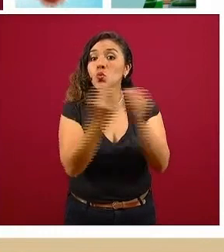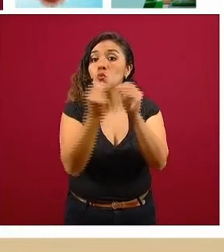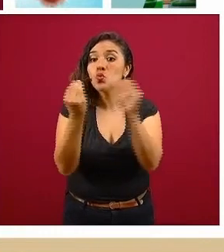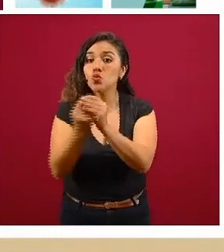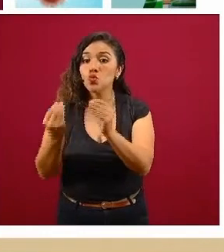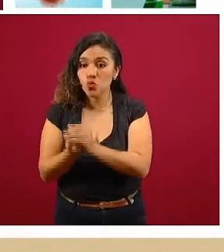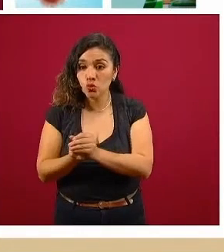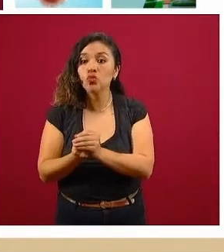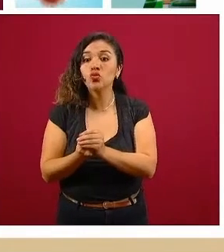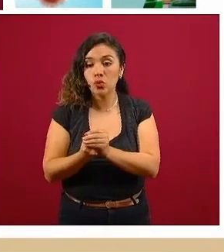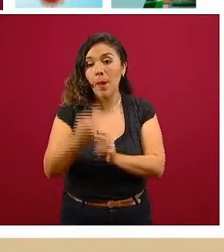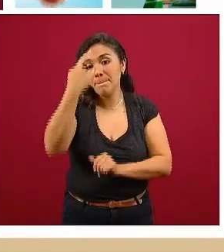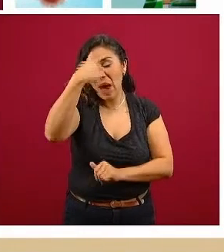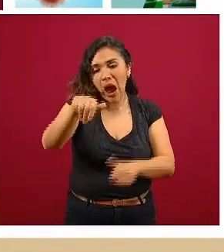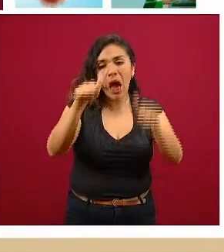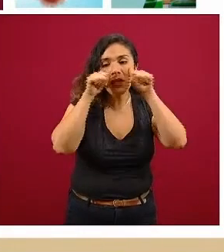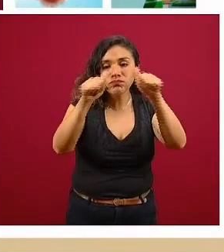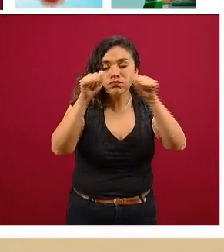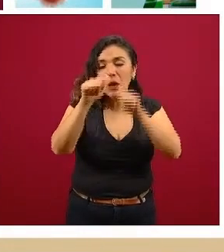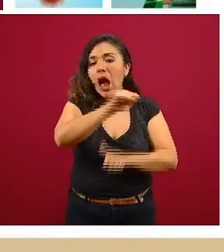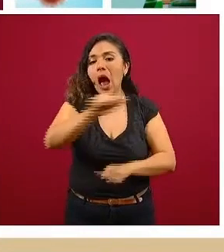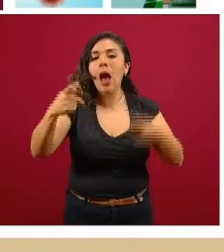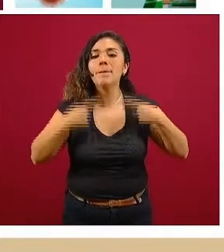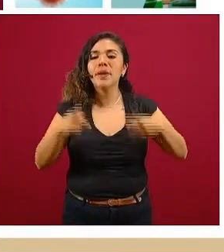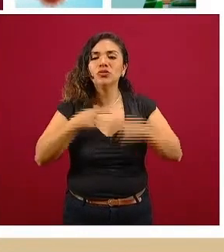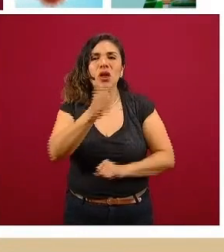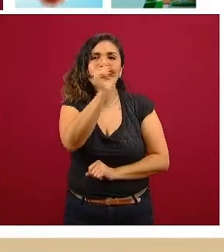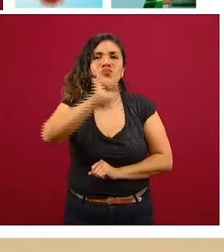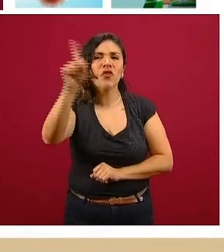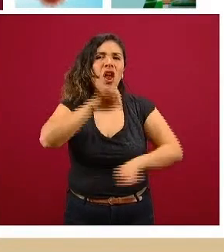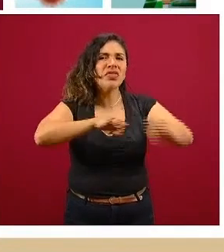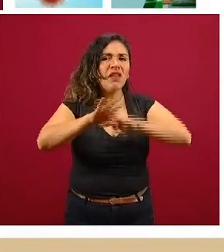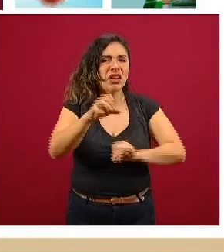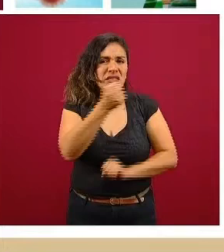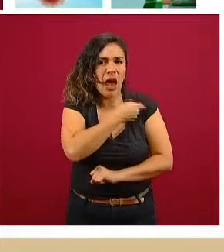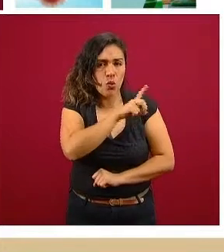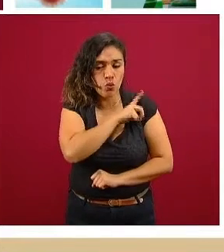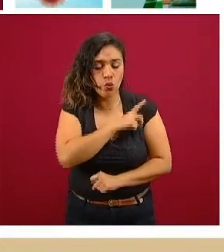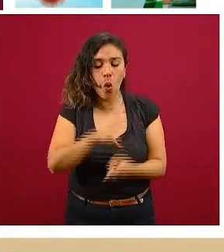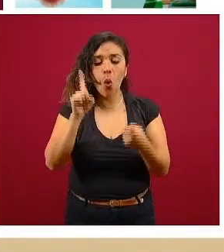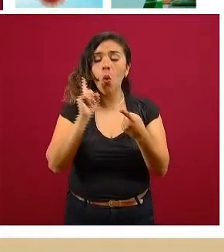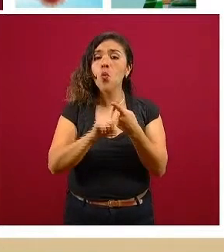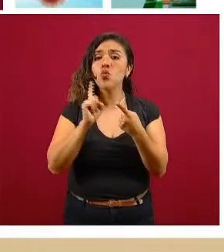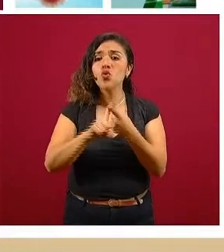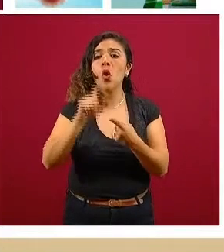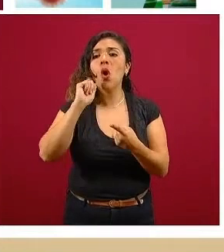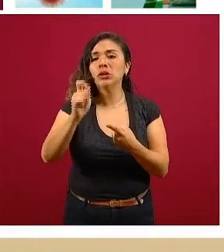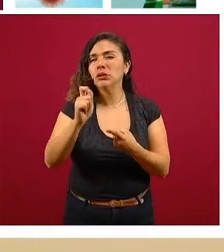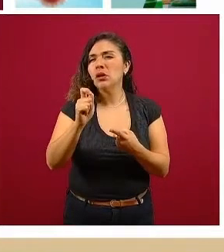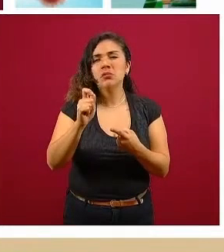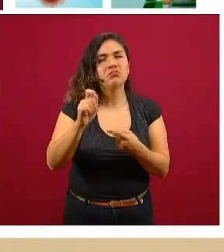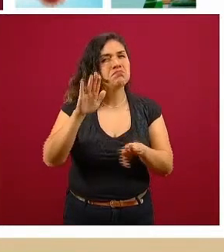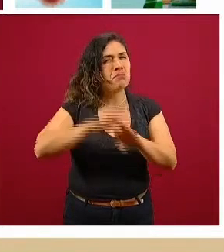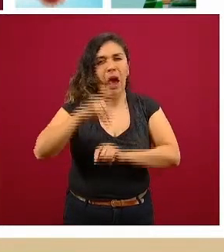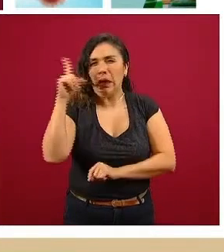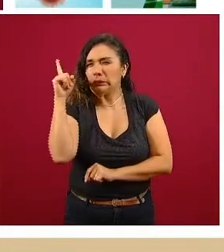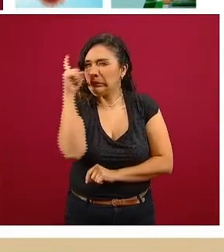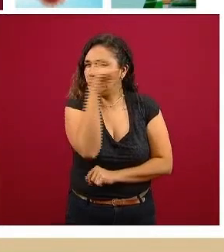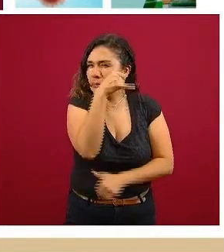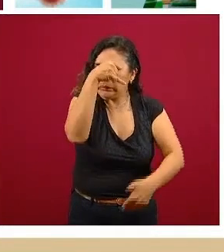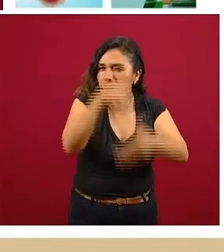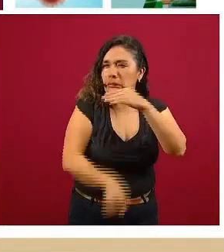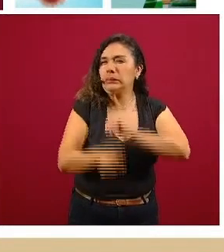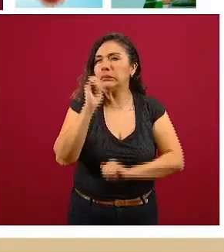fueron para apoyar a los profesionales de la salud. Hay un curso, digamos, muy complicado